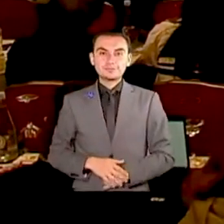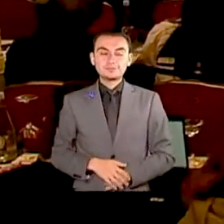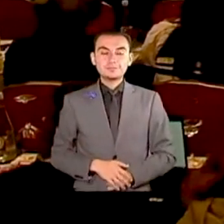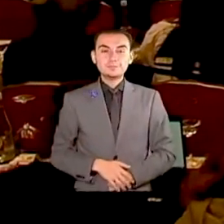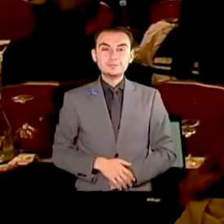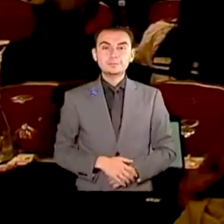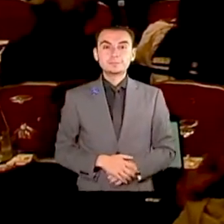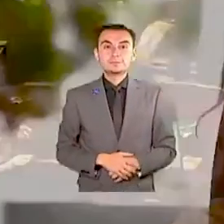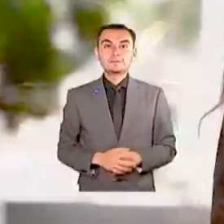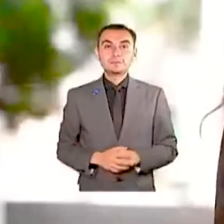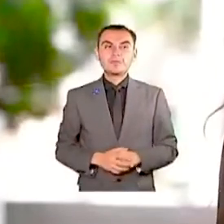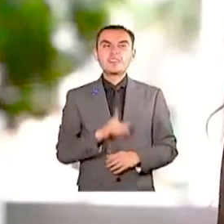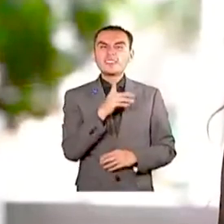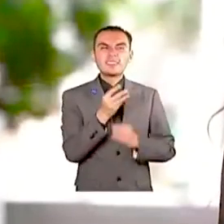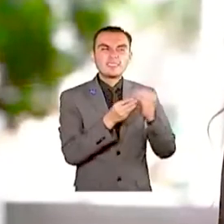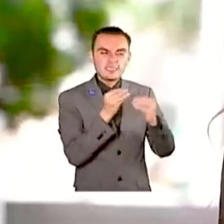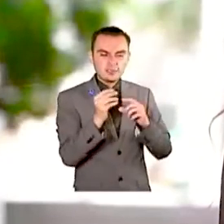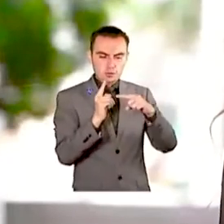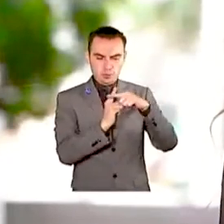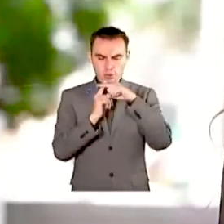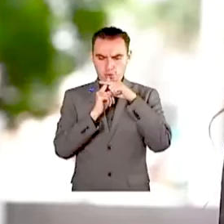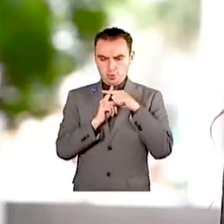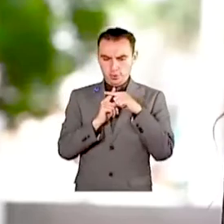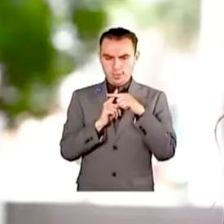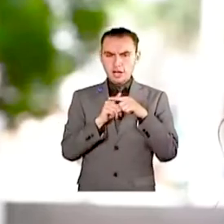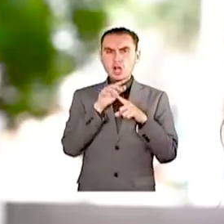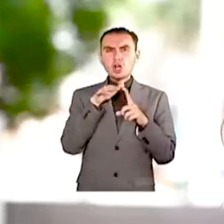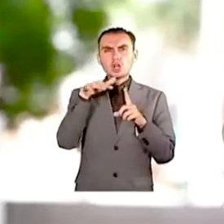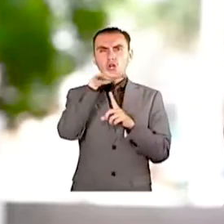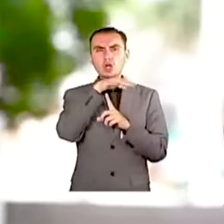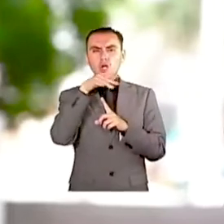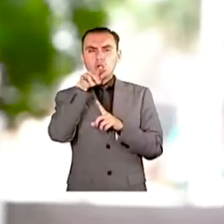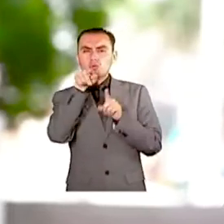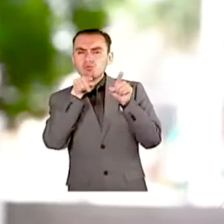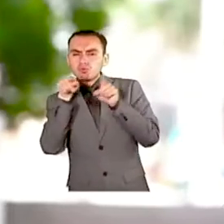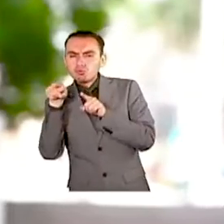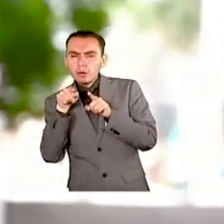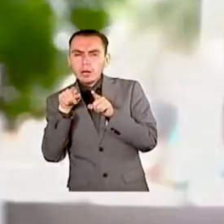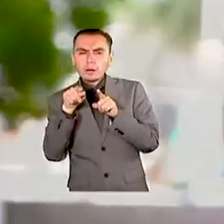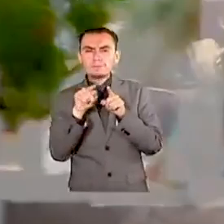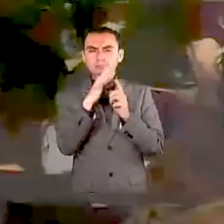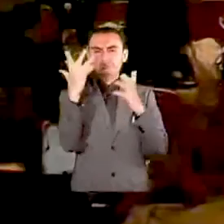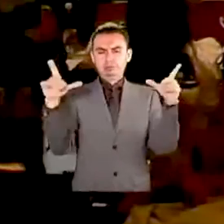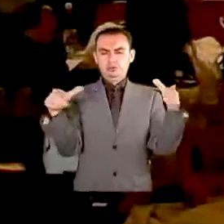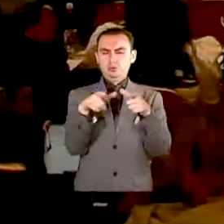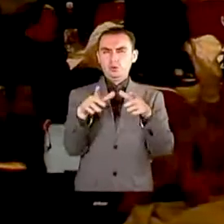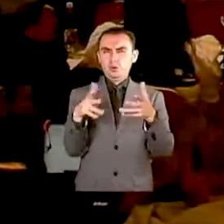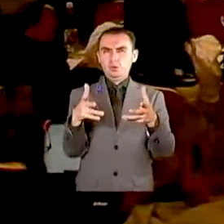¿Qué está haciendo la Procuraduría para evitar que el flagelo de la deforestación siga acabando con nuestras selvas colombianas?